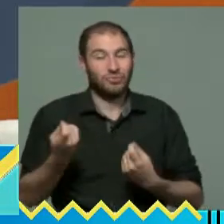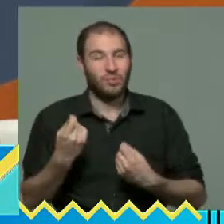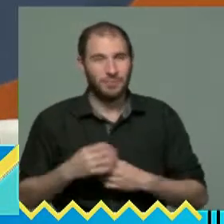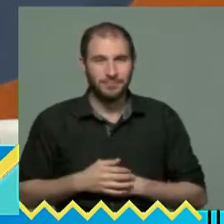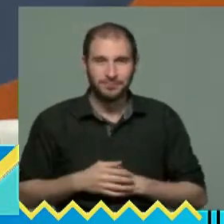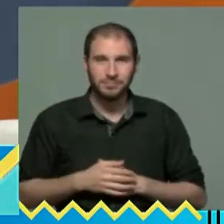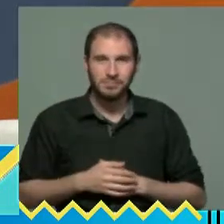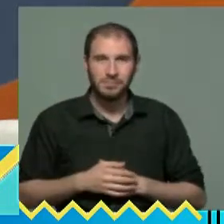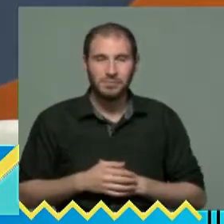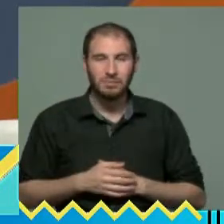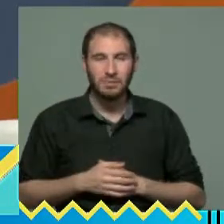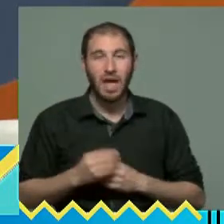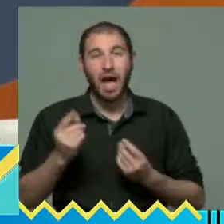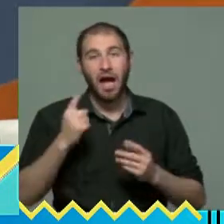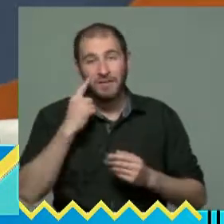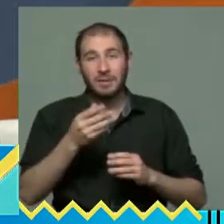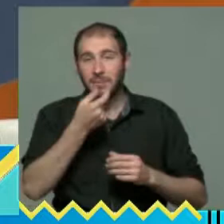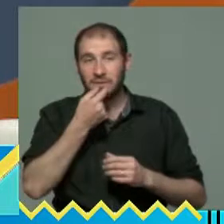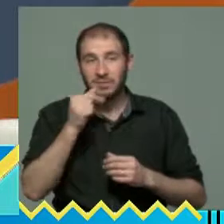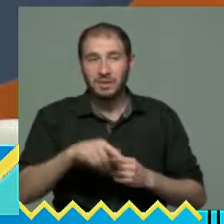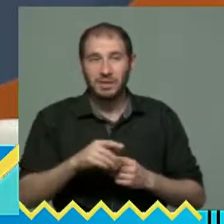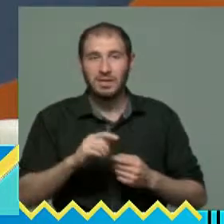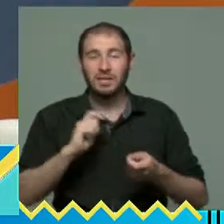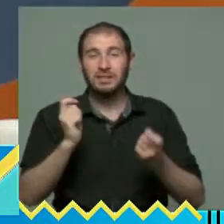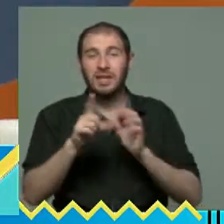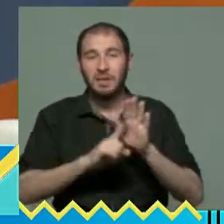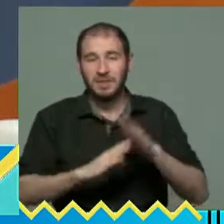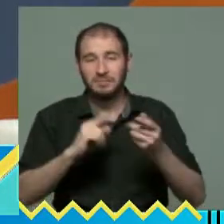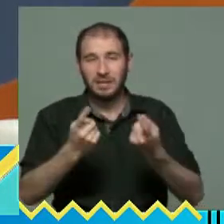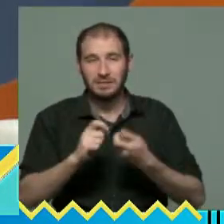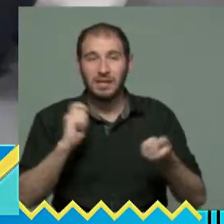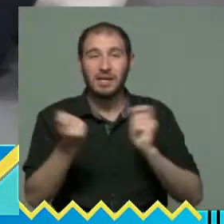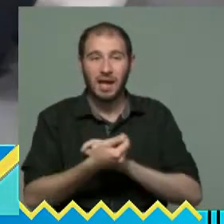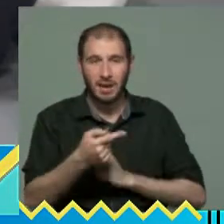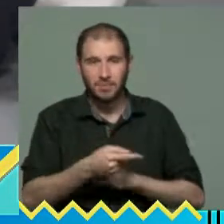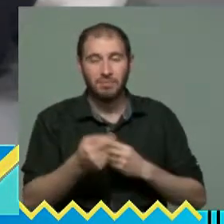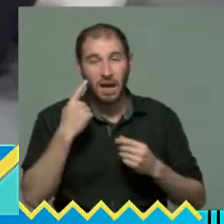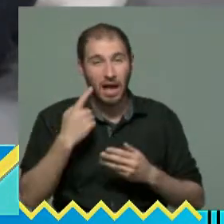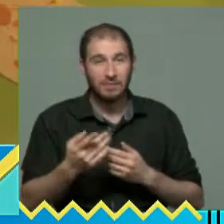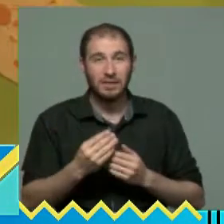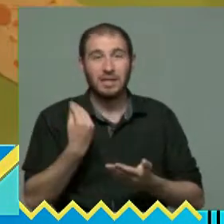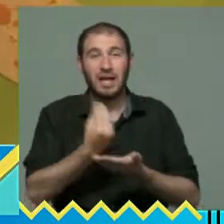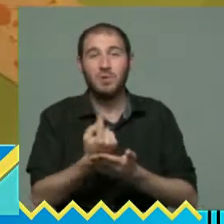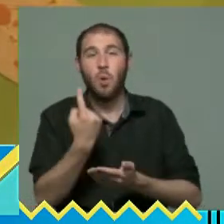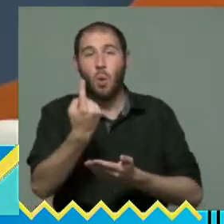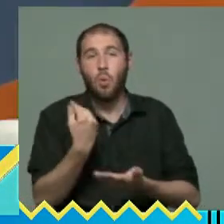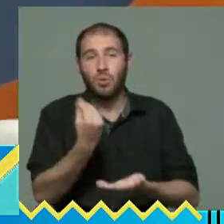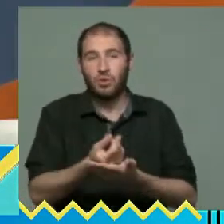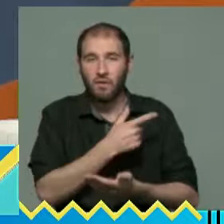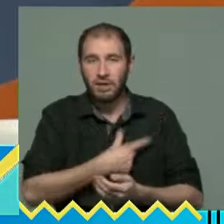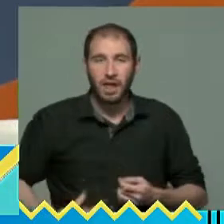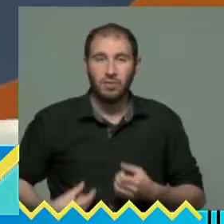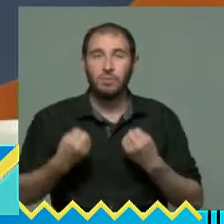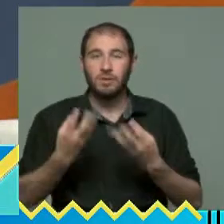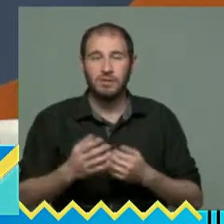Habría que ver en ese sentido si Mendoza no necesita ya una reforma de la Constitución que por lo menos le dé la posibilidad de una reelección al gobernador, porque